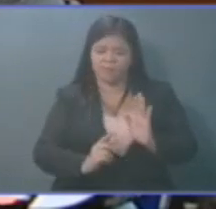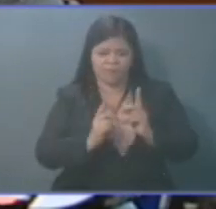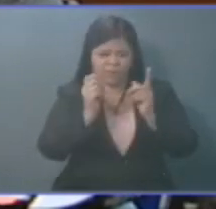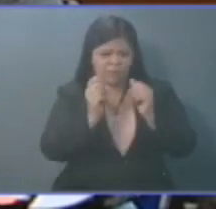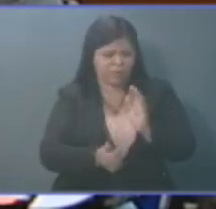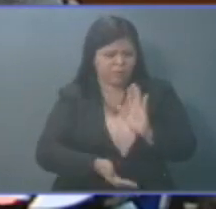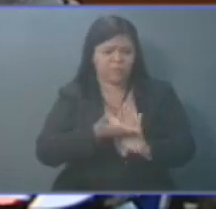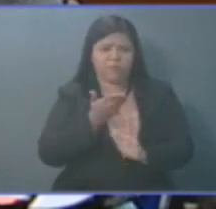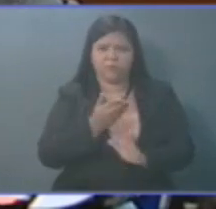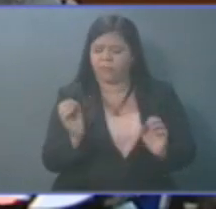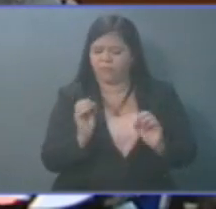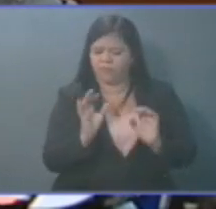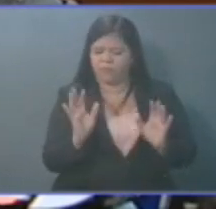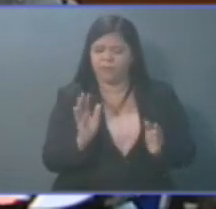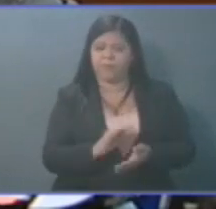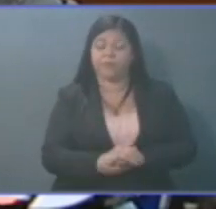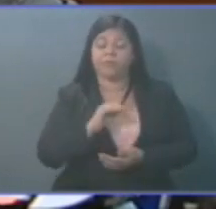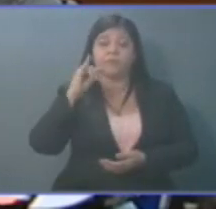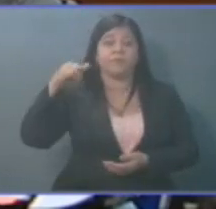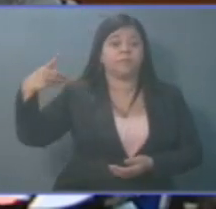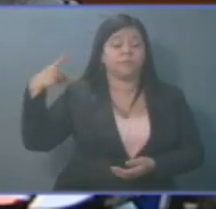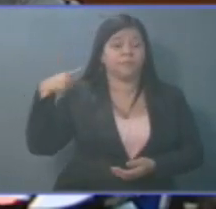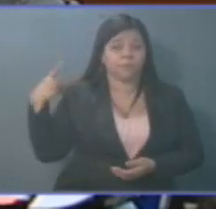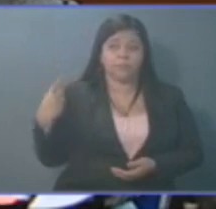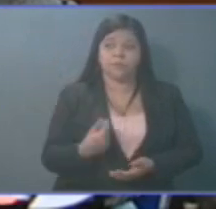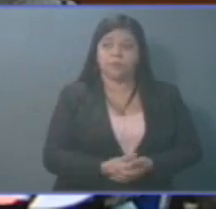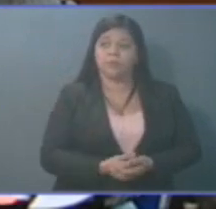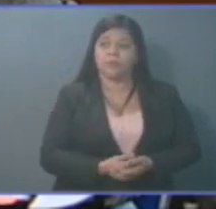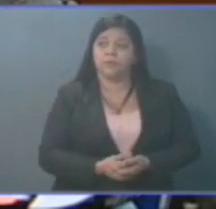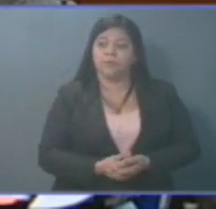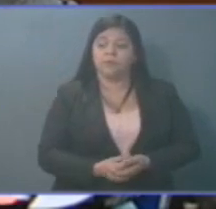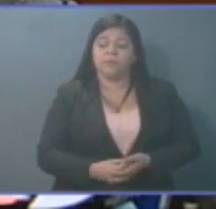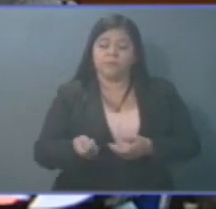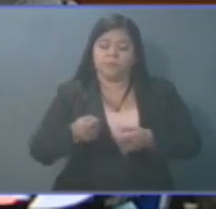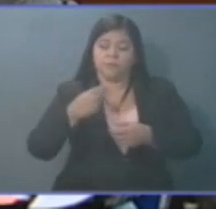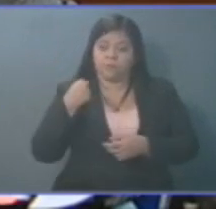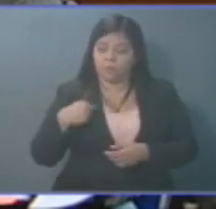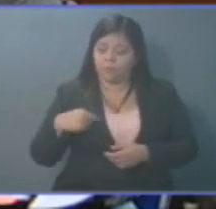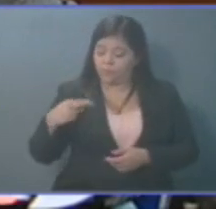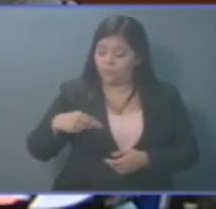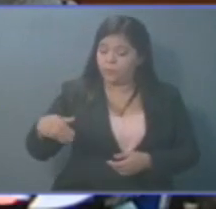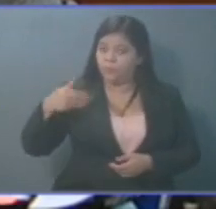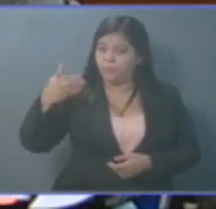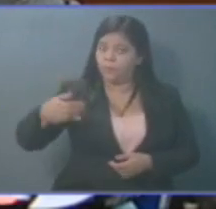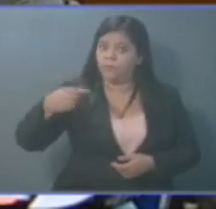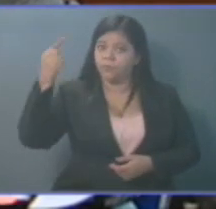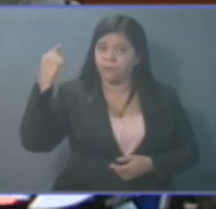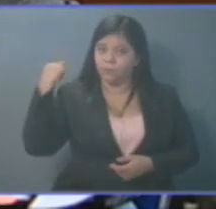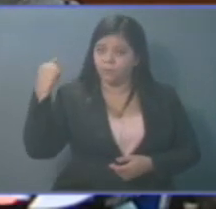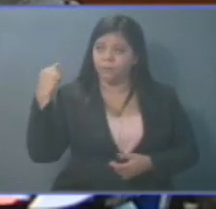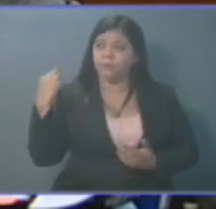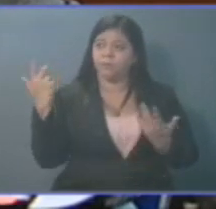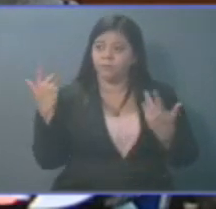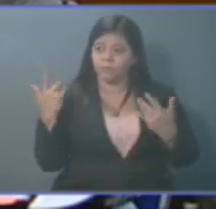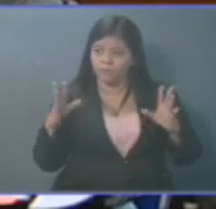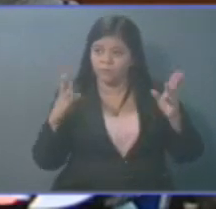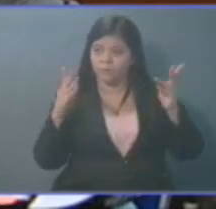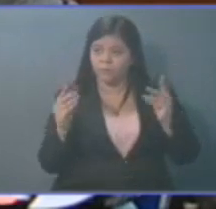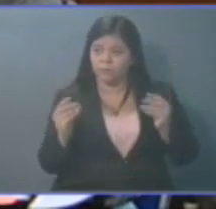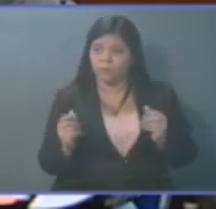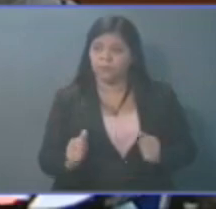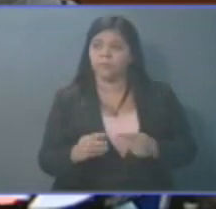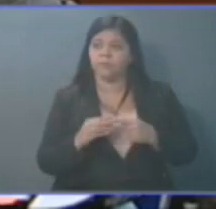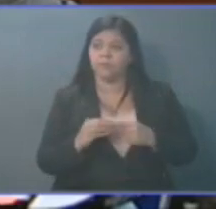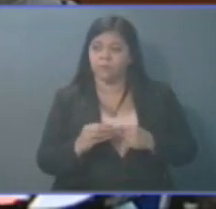presupuesto. La Junta Directiva, en noviembre del año pasado, mandó un presupuesto